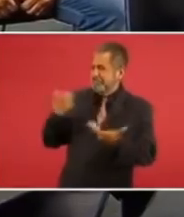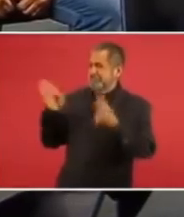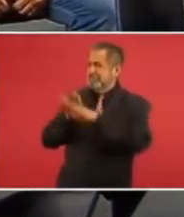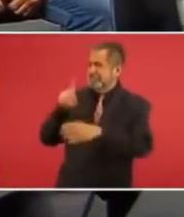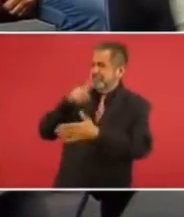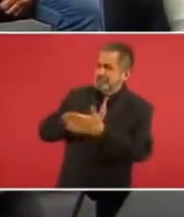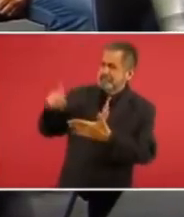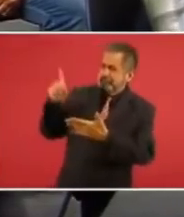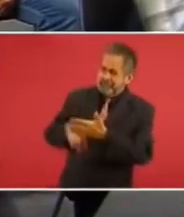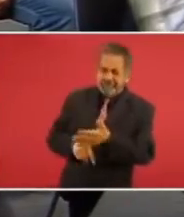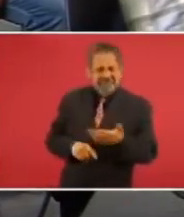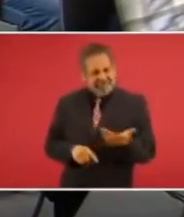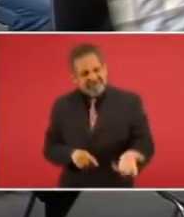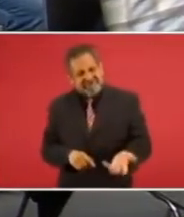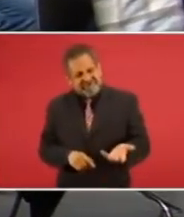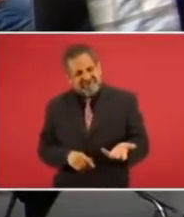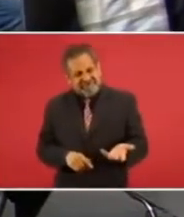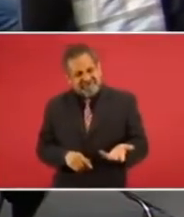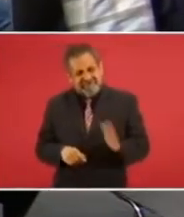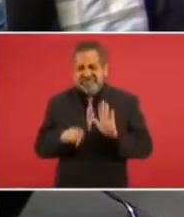cerrada.